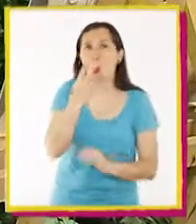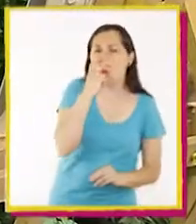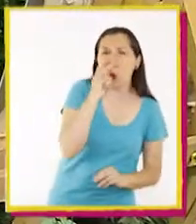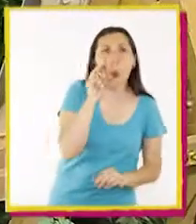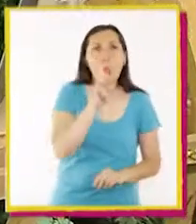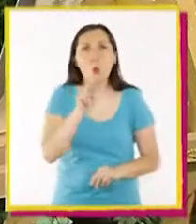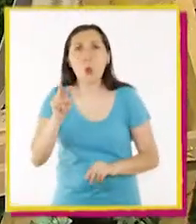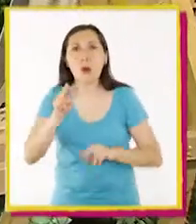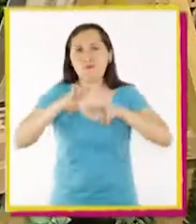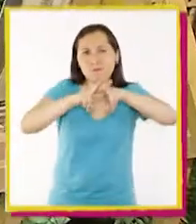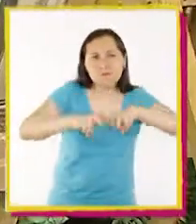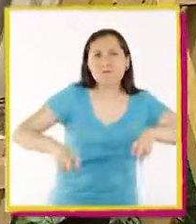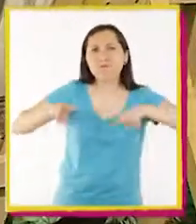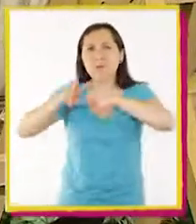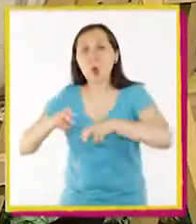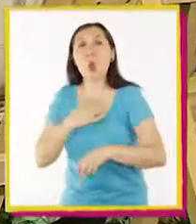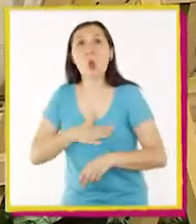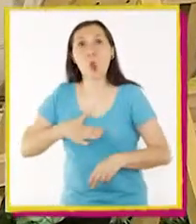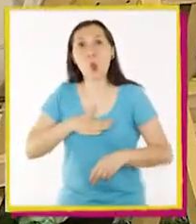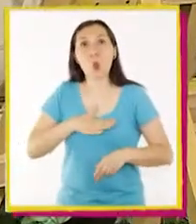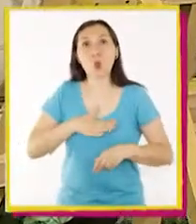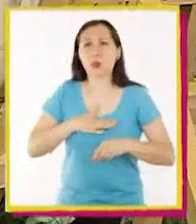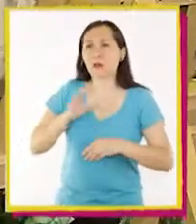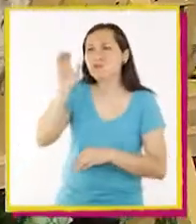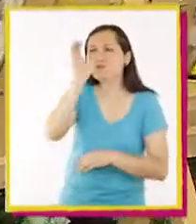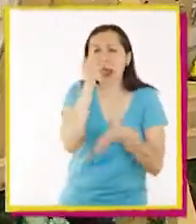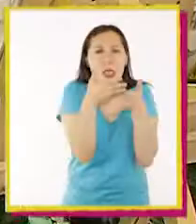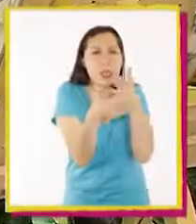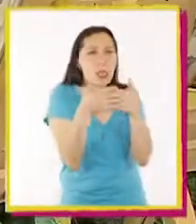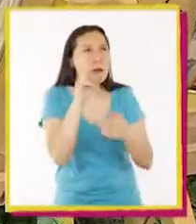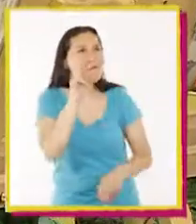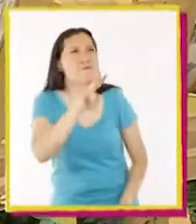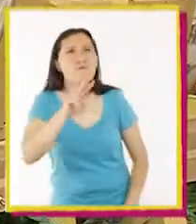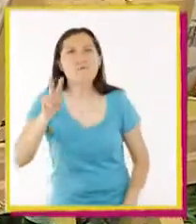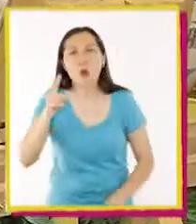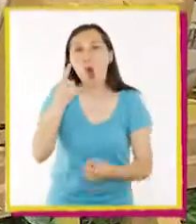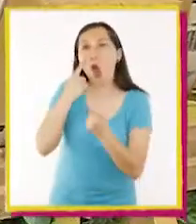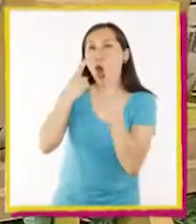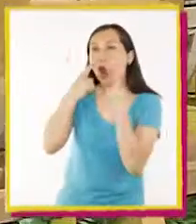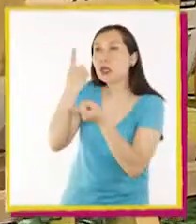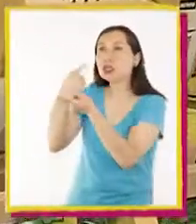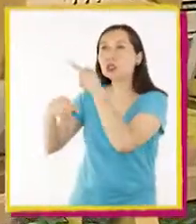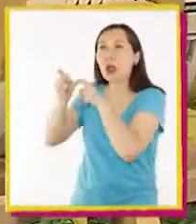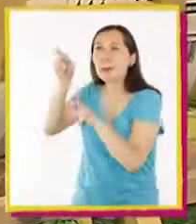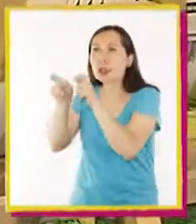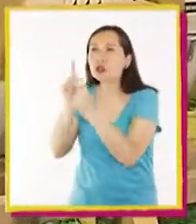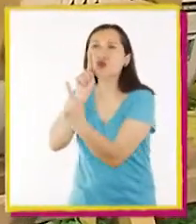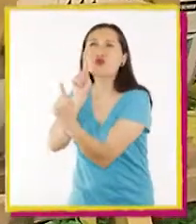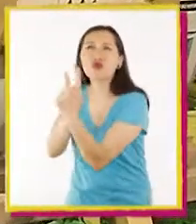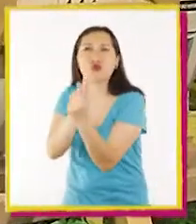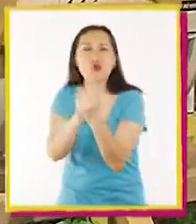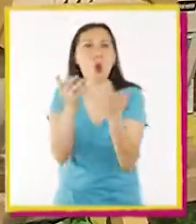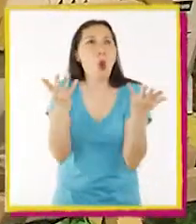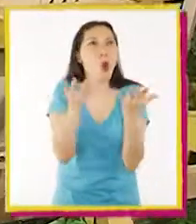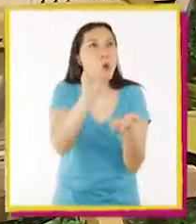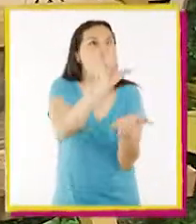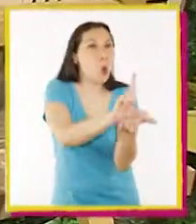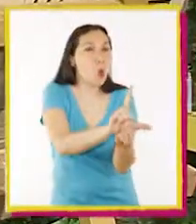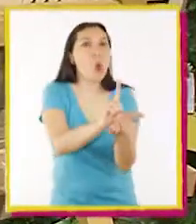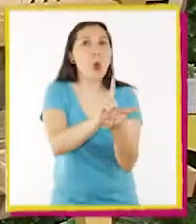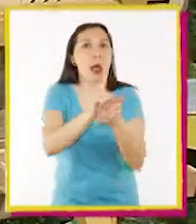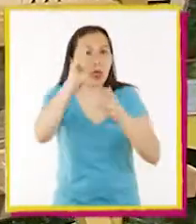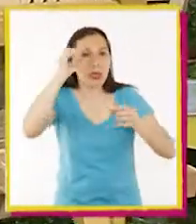Era curioso, investigador, le gustaba explorar la naturaleza, conocer la historia de las personas y de los